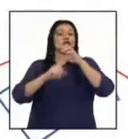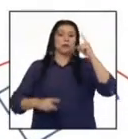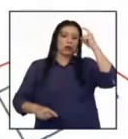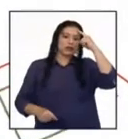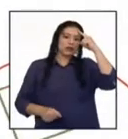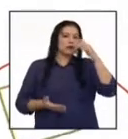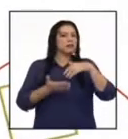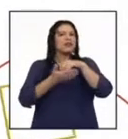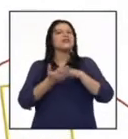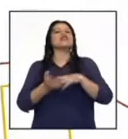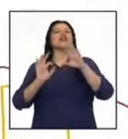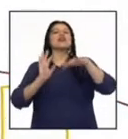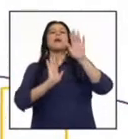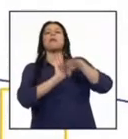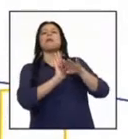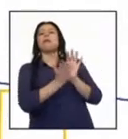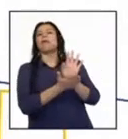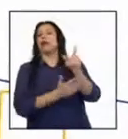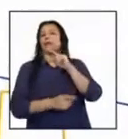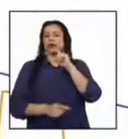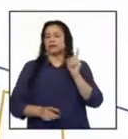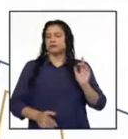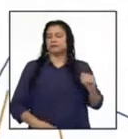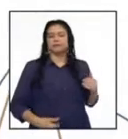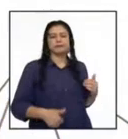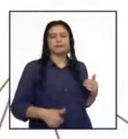más los criterios excluyentes.